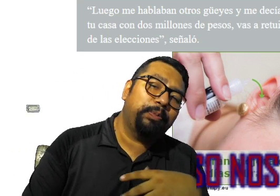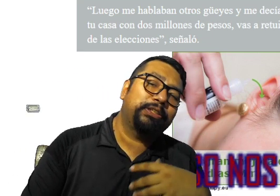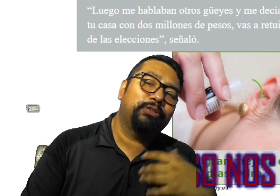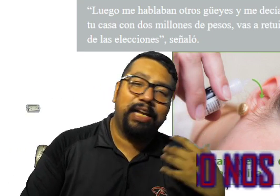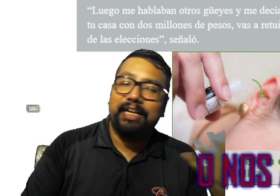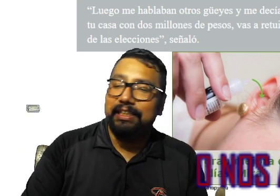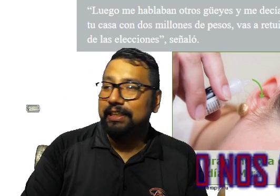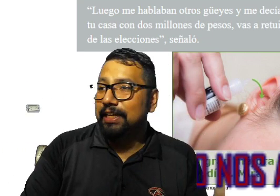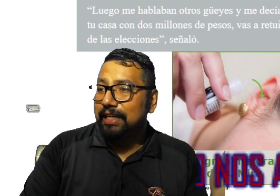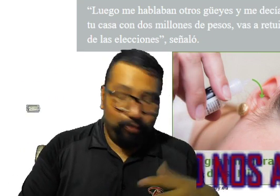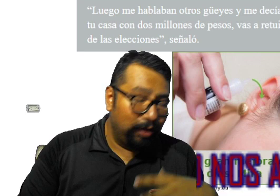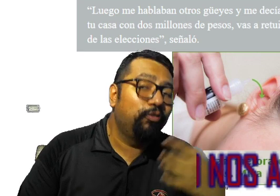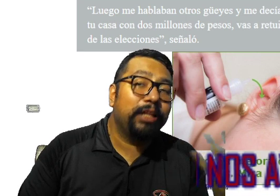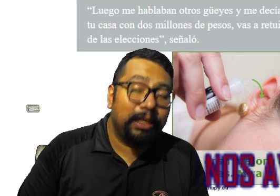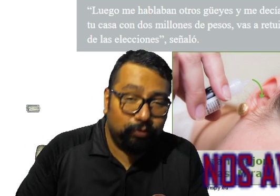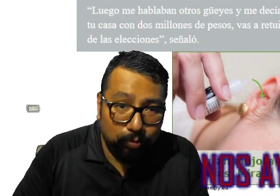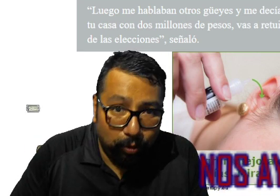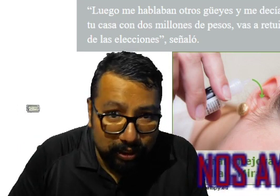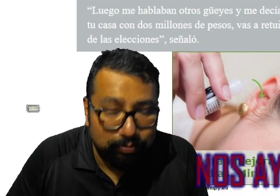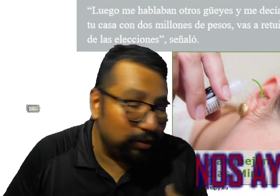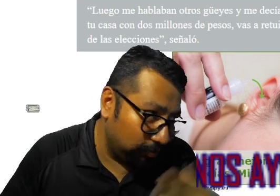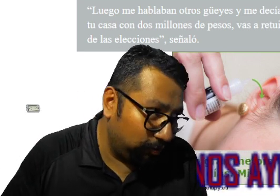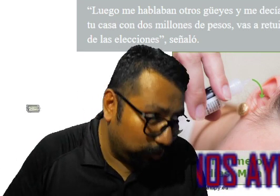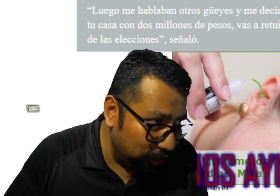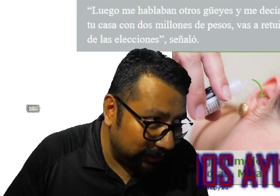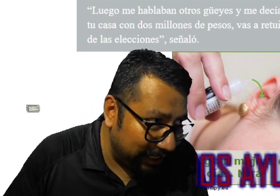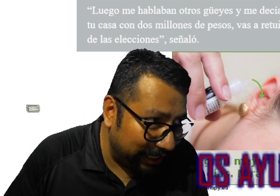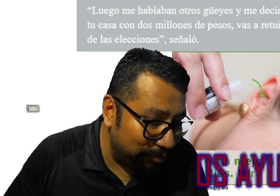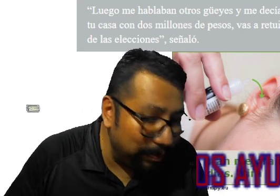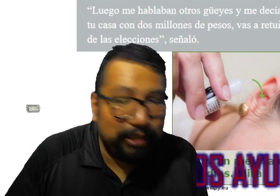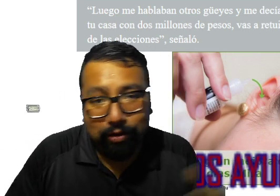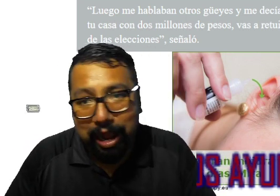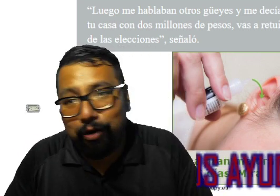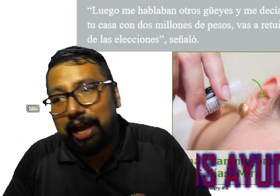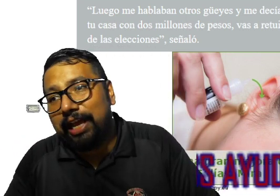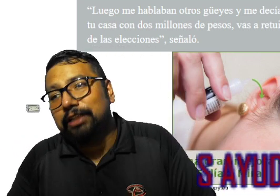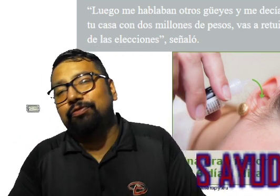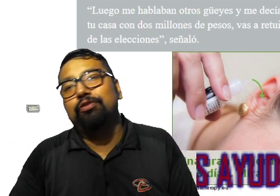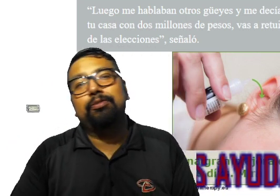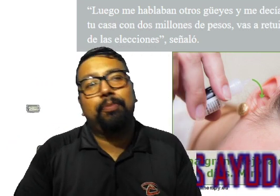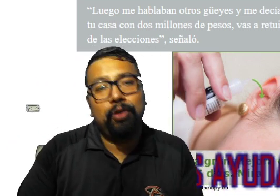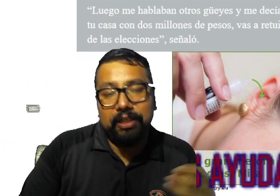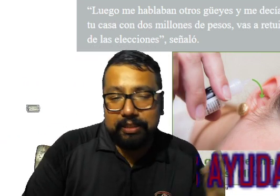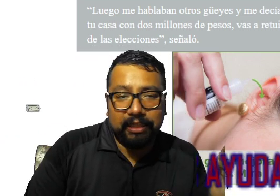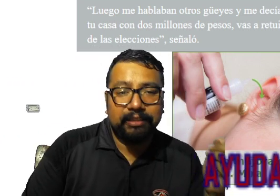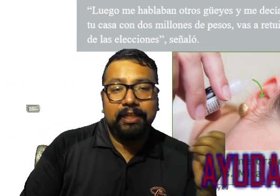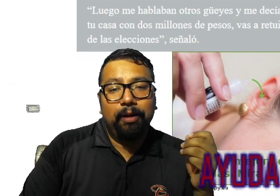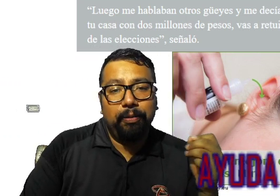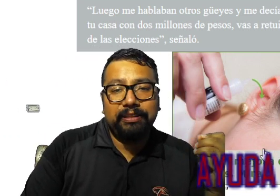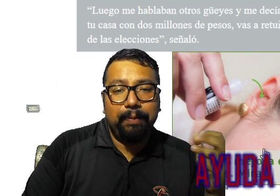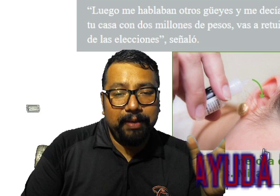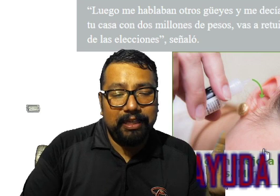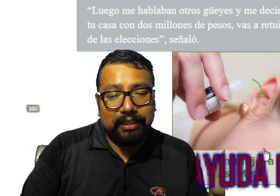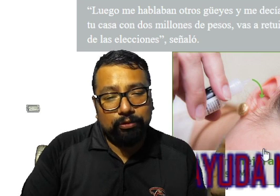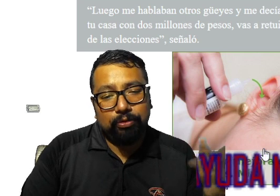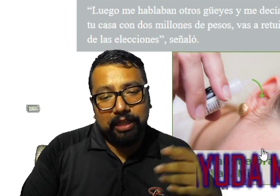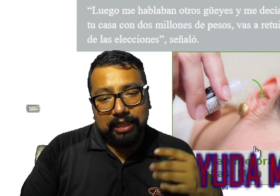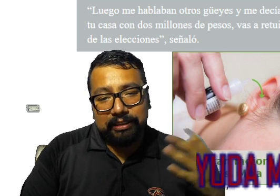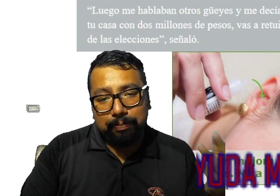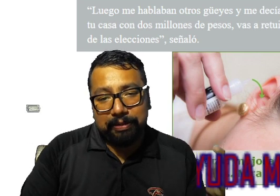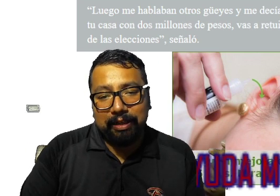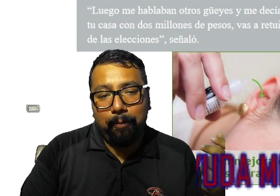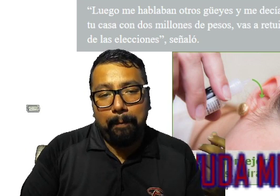todos los personajes en foodex fútbol y bueno futbolista en aquel momento ahora ex futbolistas pues también